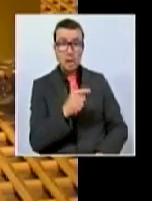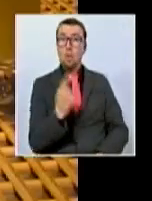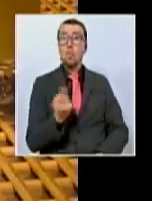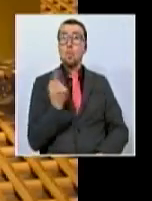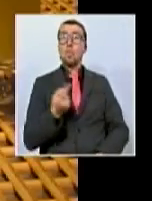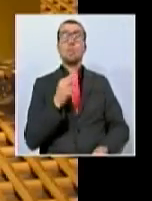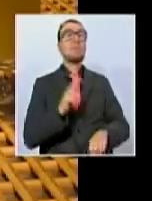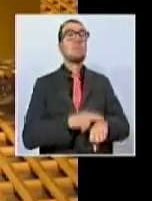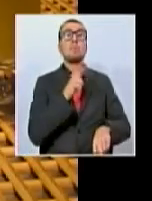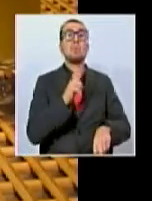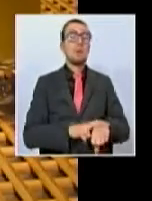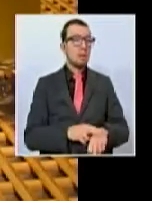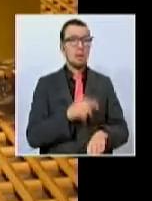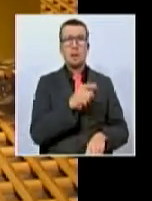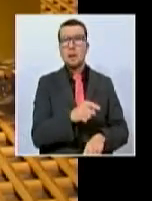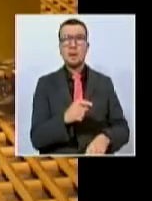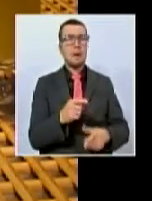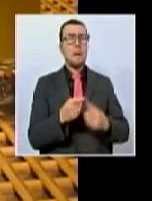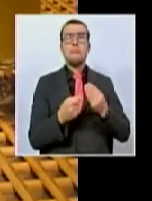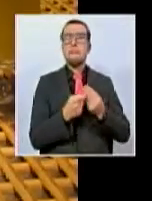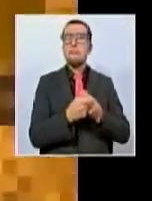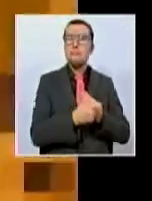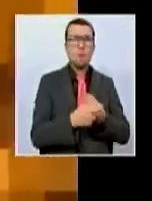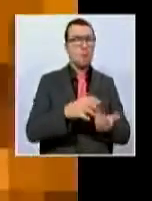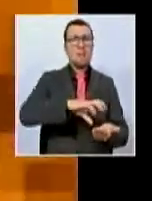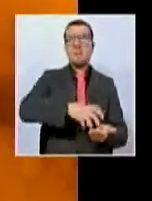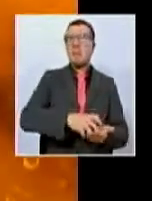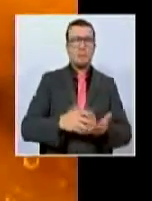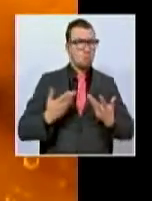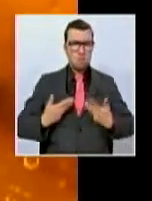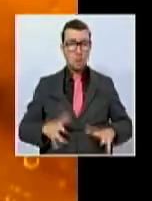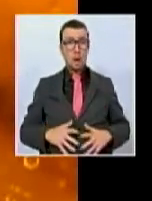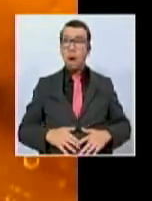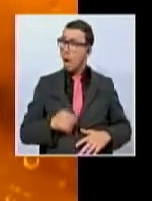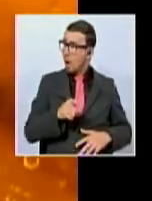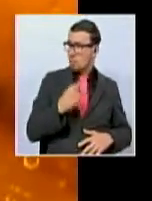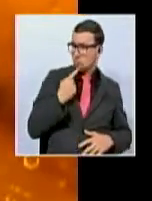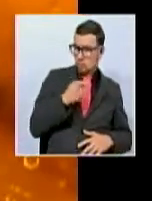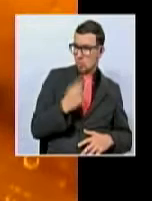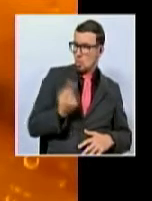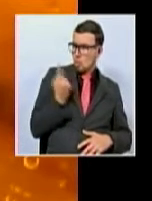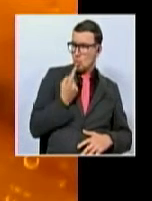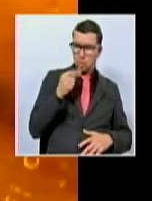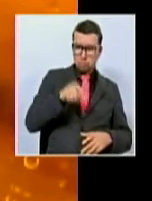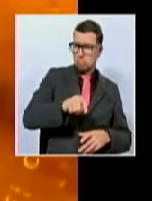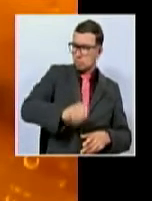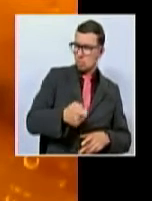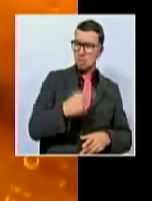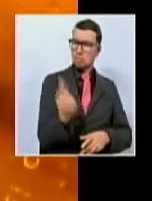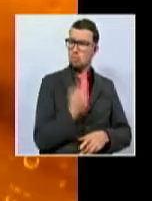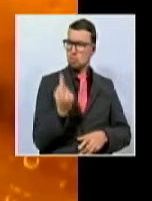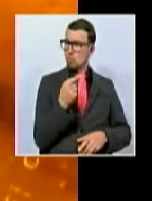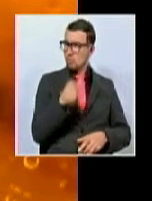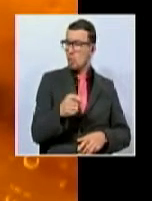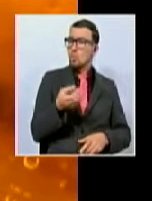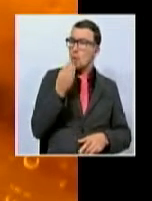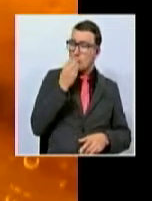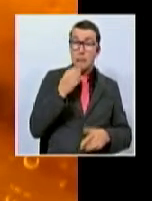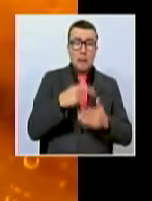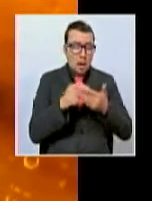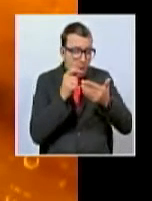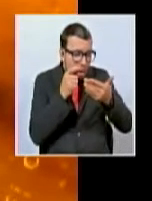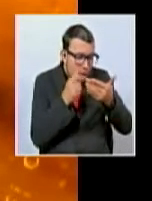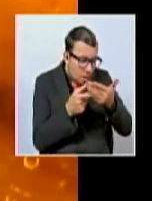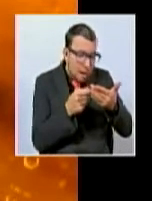de naranja piña, de mora, de naranja, de no sé qué. Entonces la gente dice, eso es un jugo, ¿cierto? Y uno lo lee con mucha dificultad y dice,